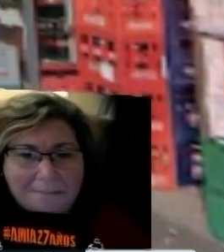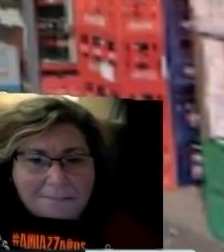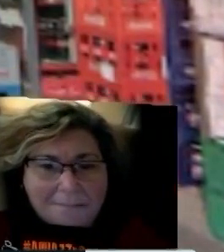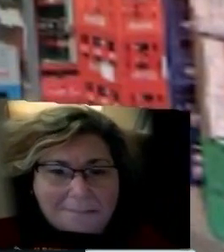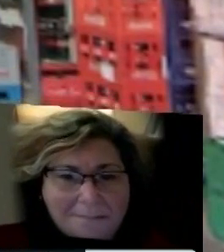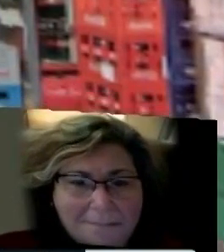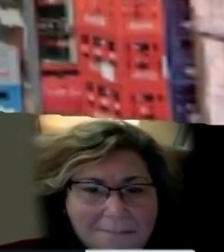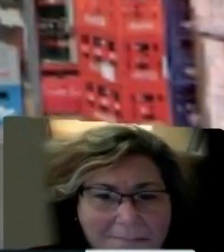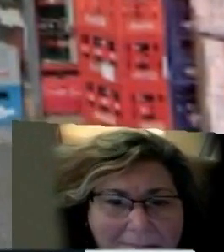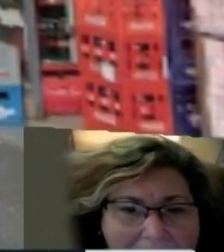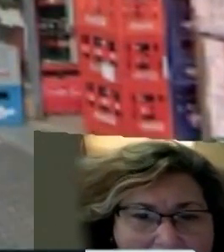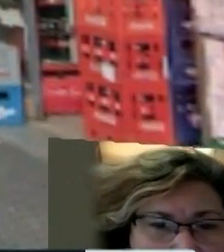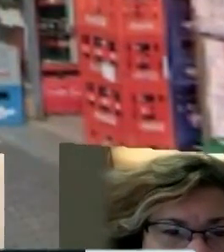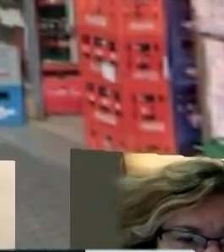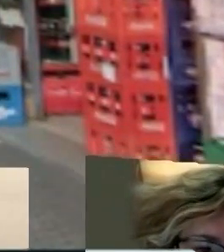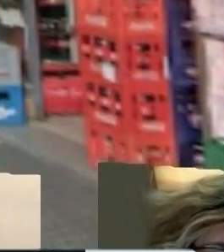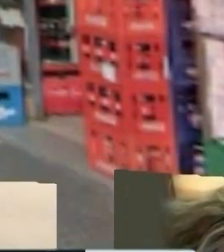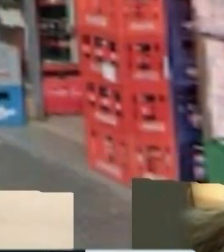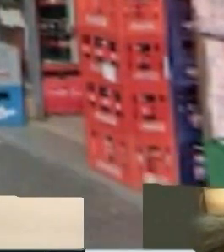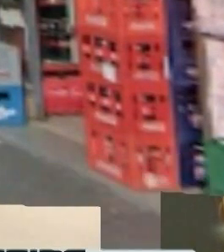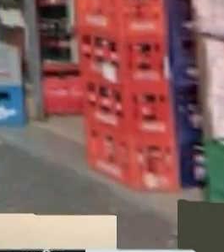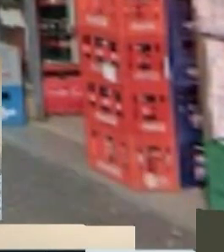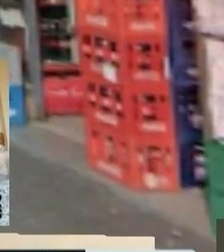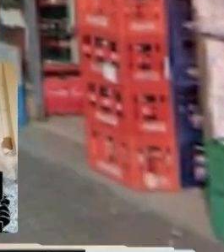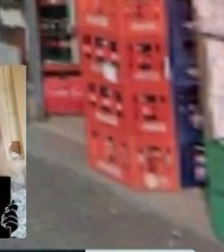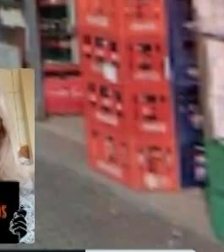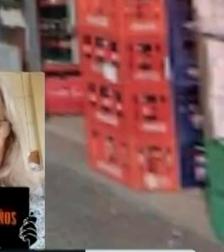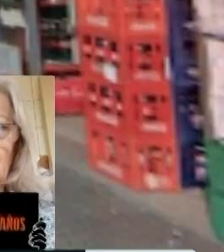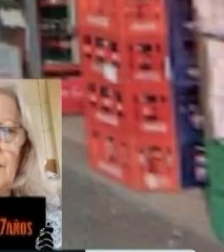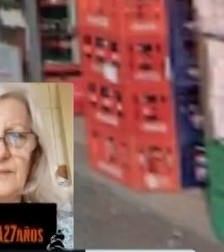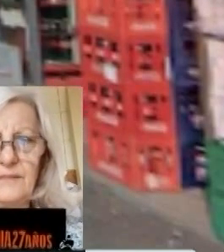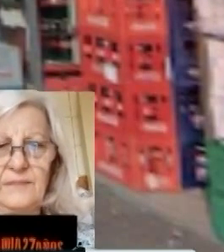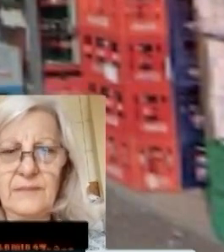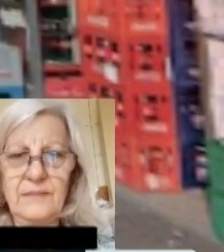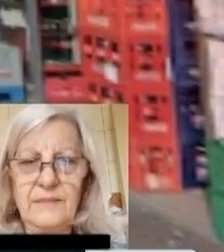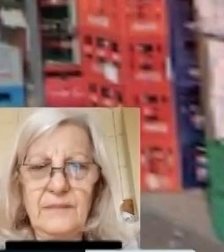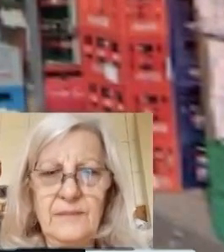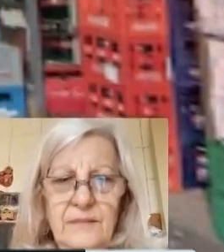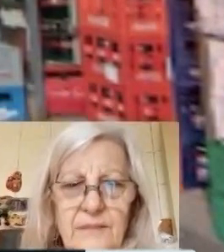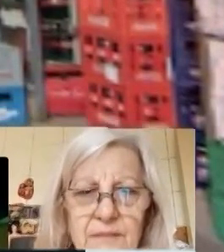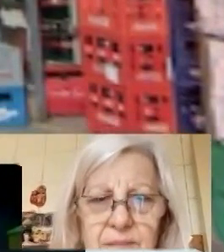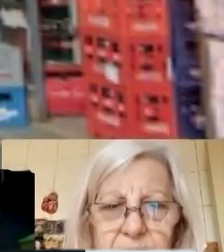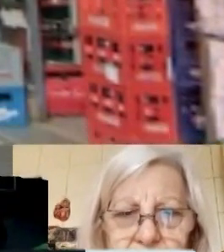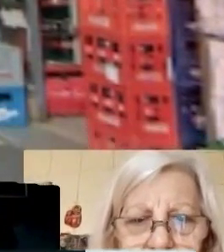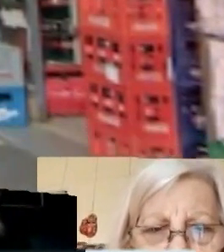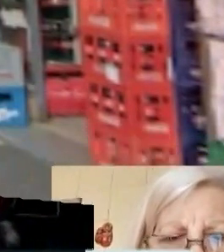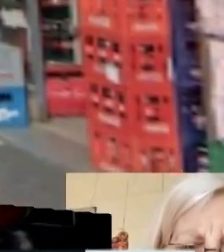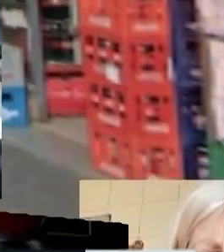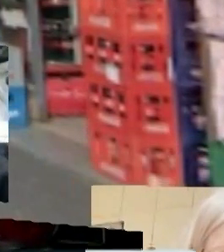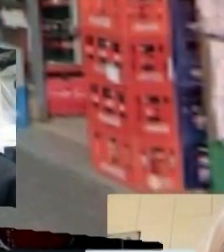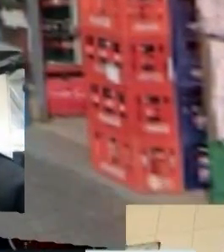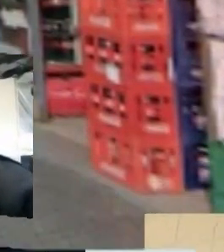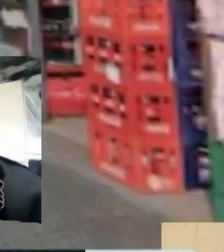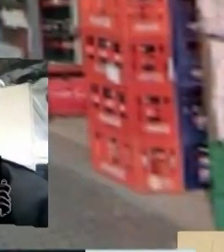Putini, Gabriel. Casabé, Viviana, Adela. Septi, Paola, Sara.